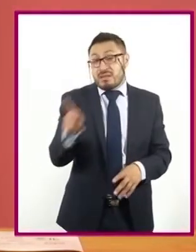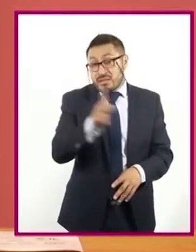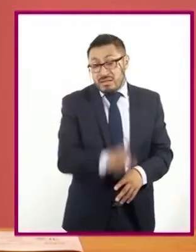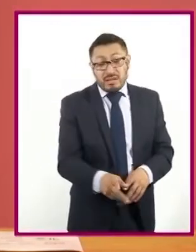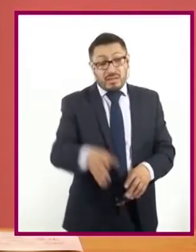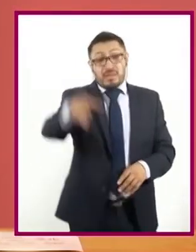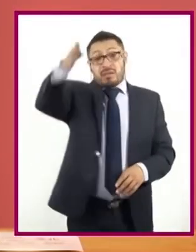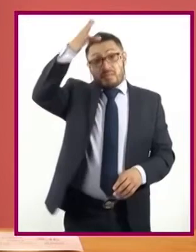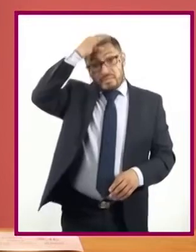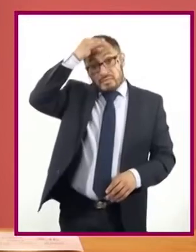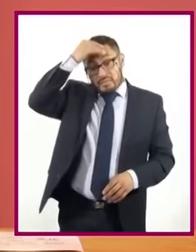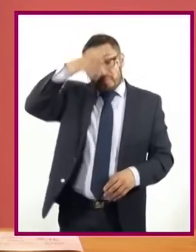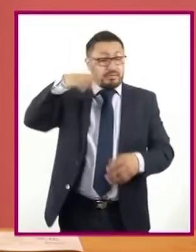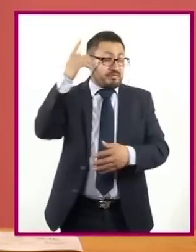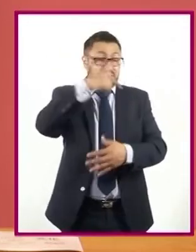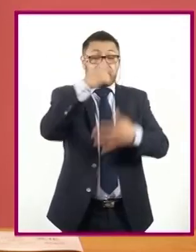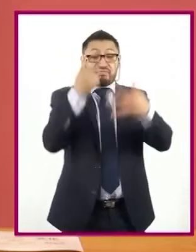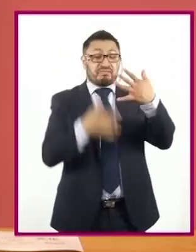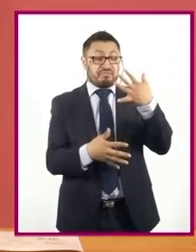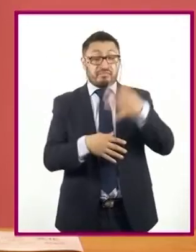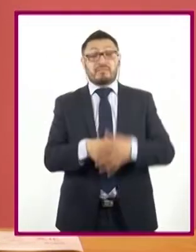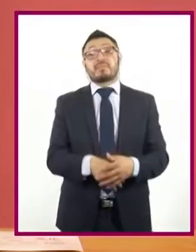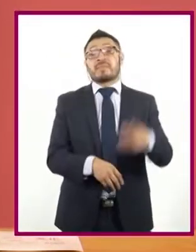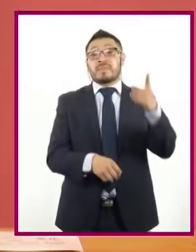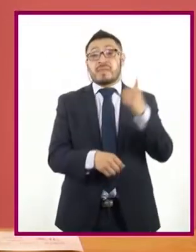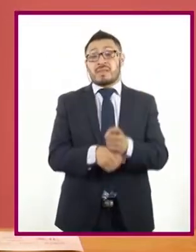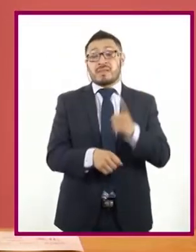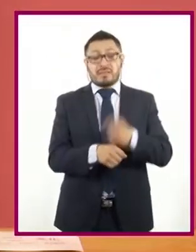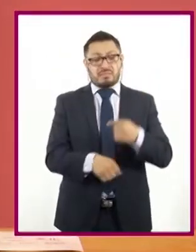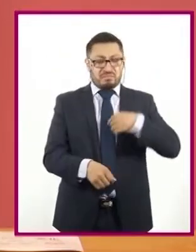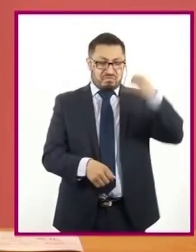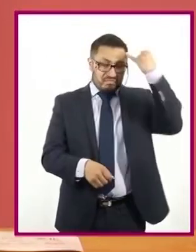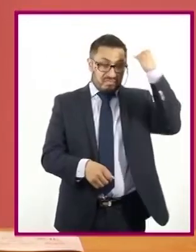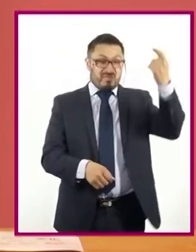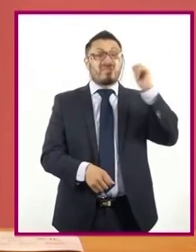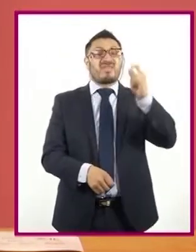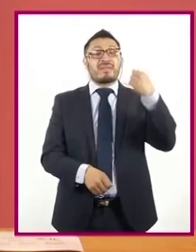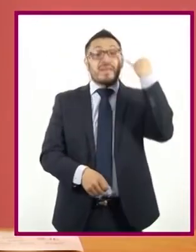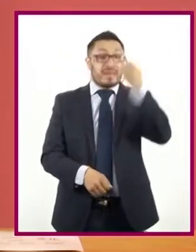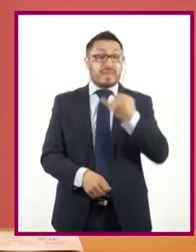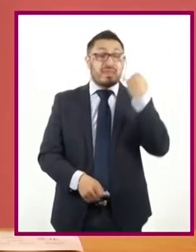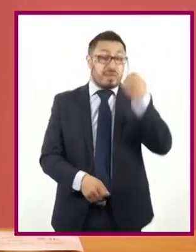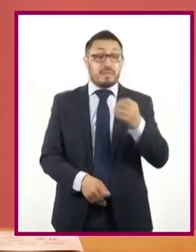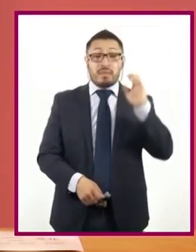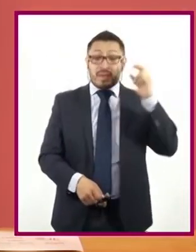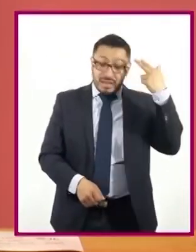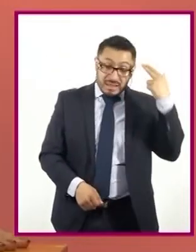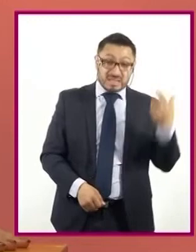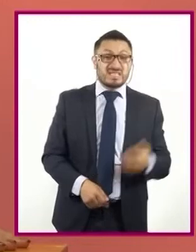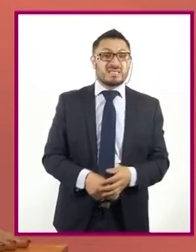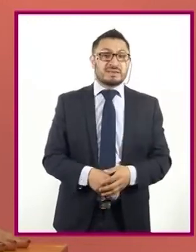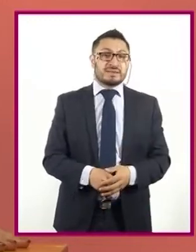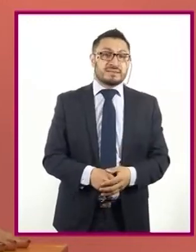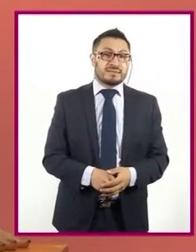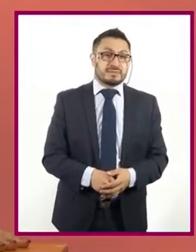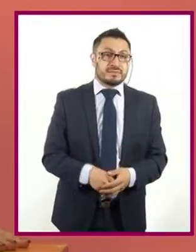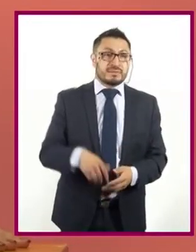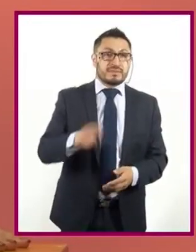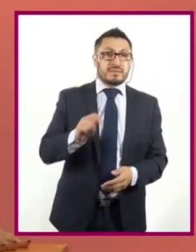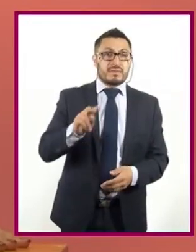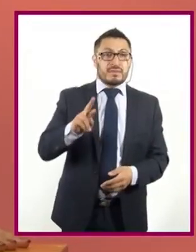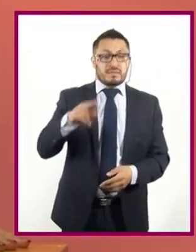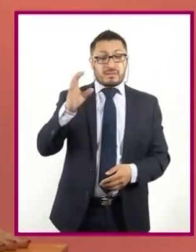el aprendizaje, entre otros. Lo primero que se me ocurre son los idiomas. Chino con Sinjin, turco